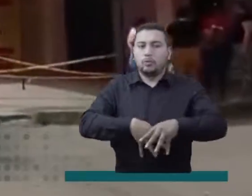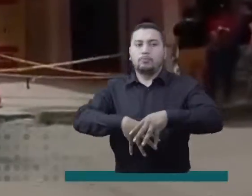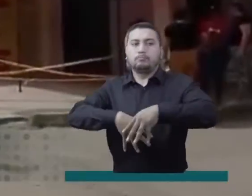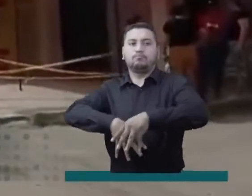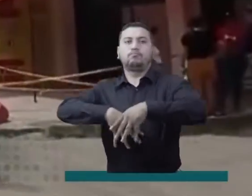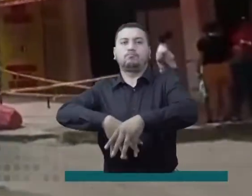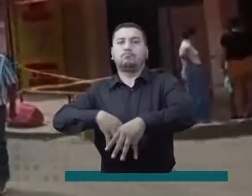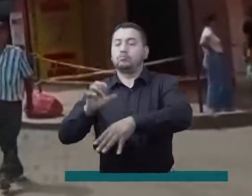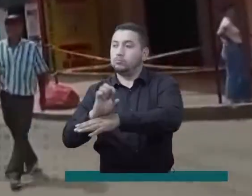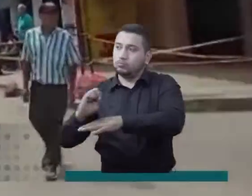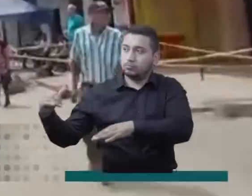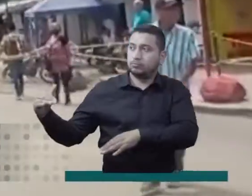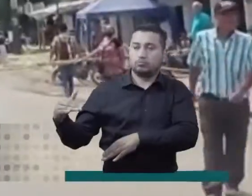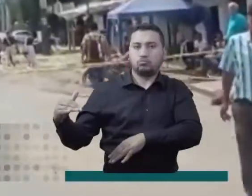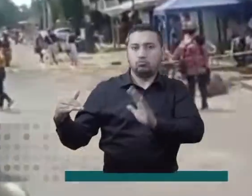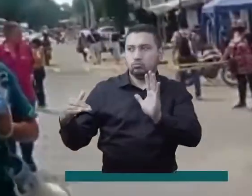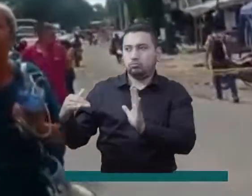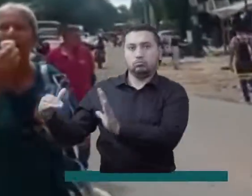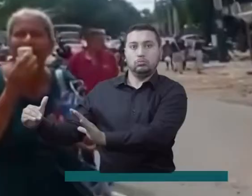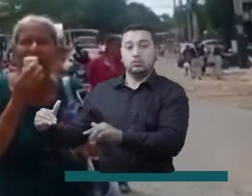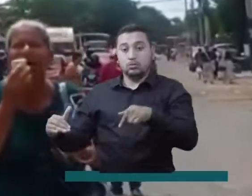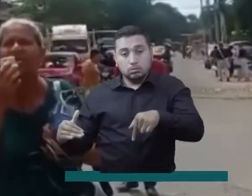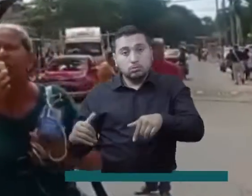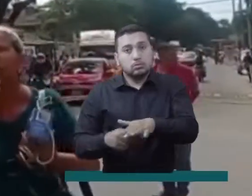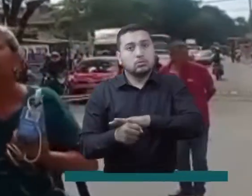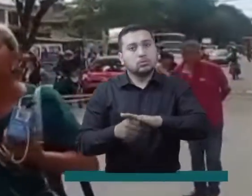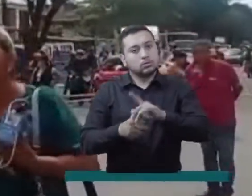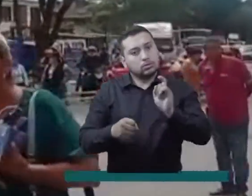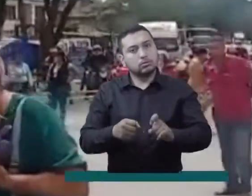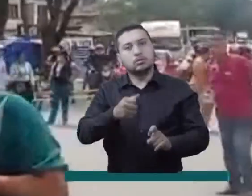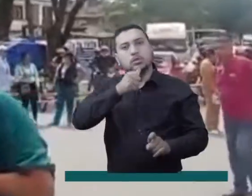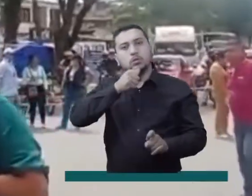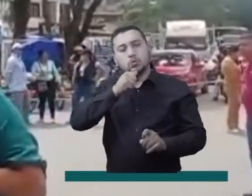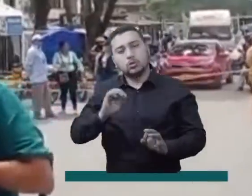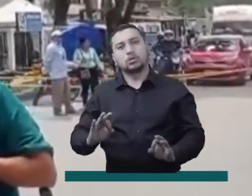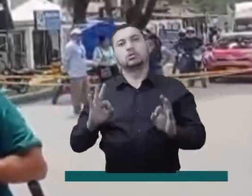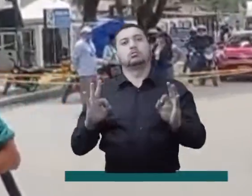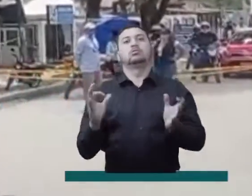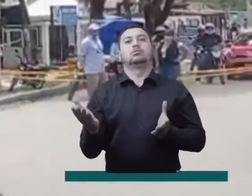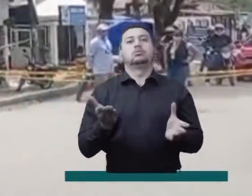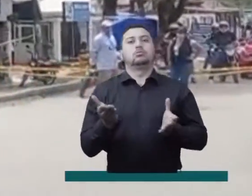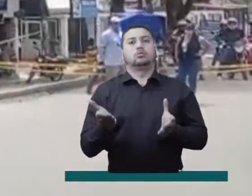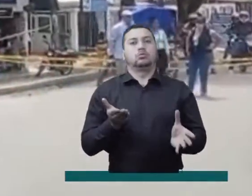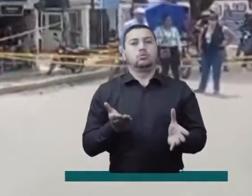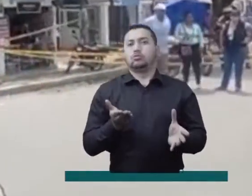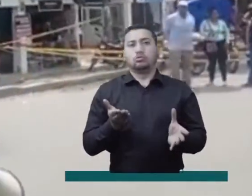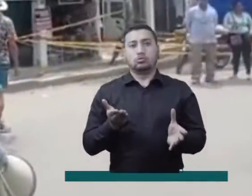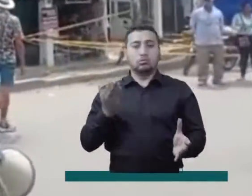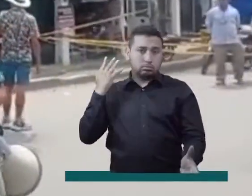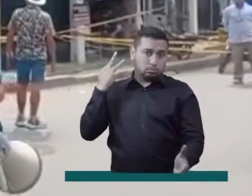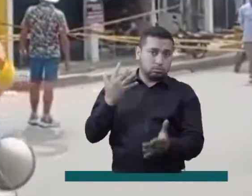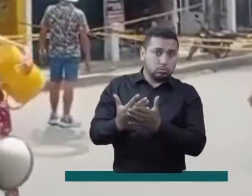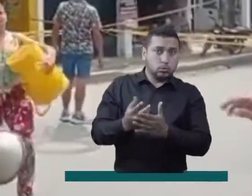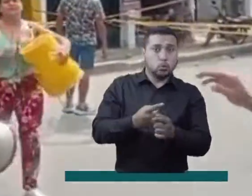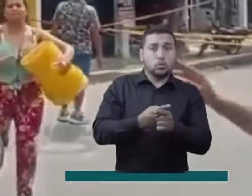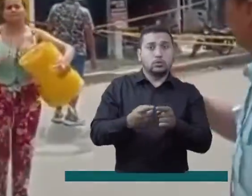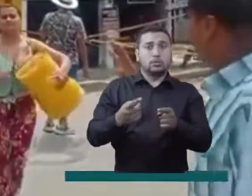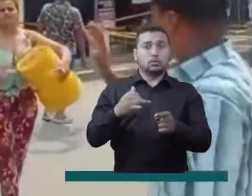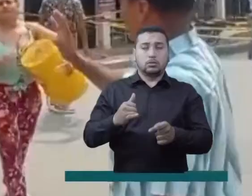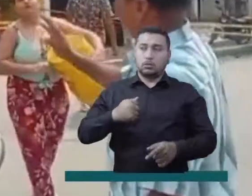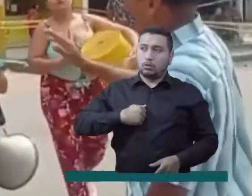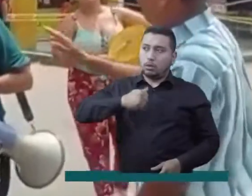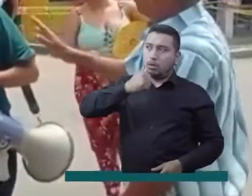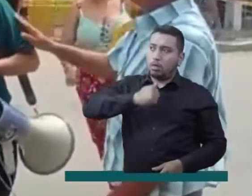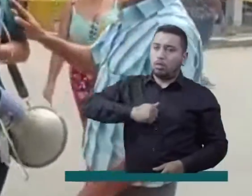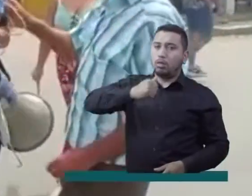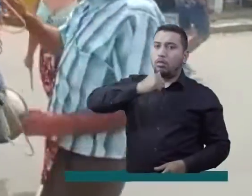y manifestarse. Dicen que su situación es insostenible sin el suministro de un servicio vital, algo que han tenido que soportar